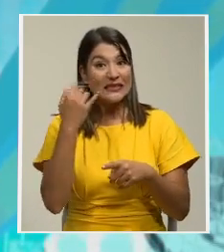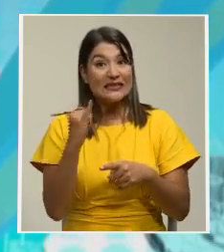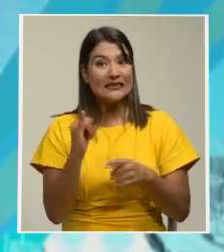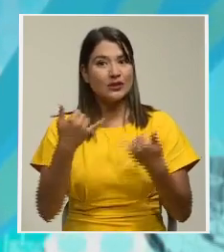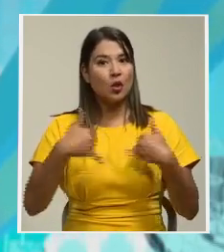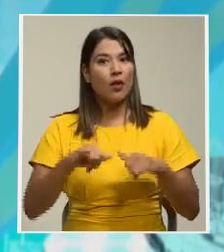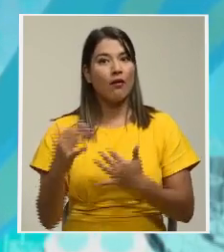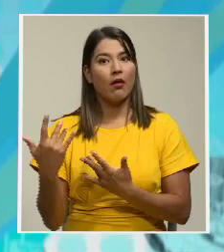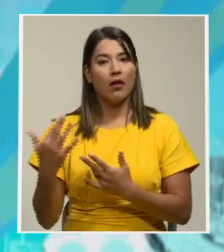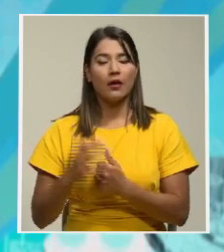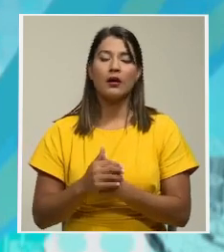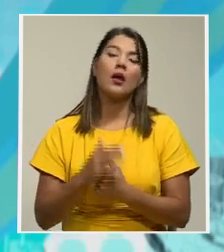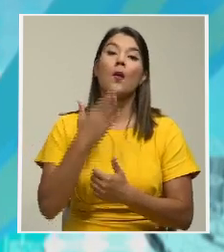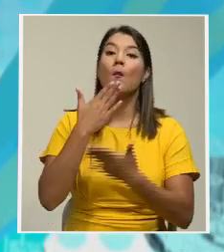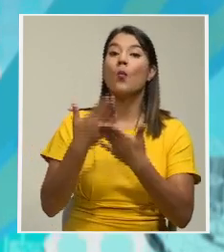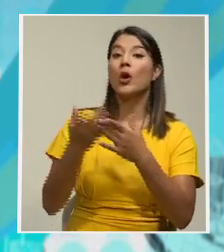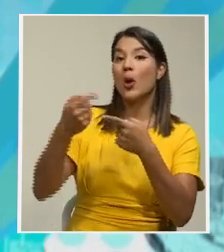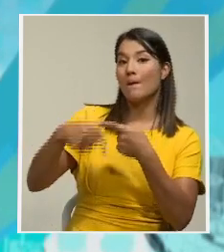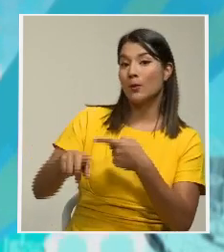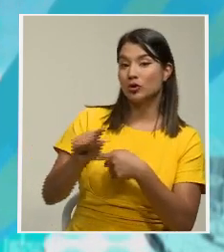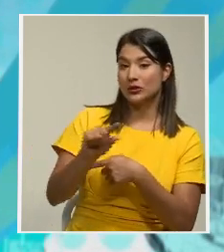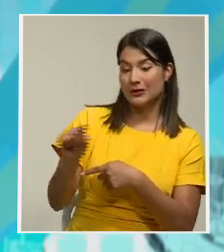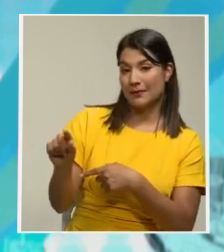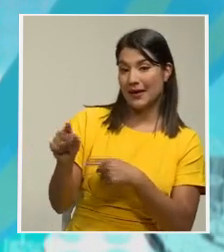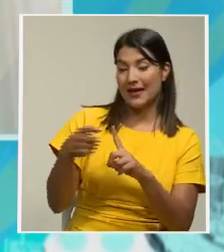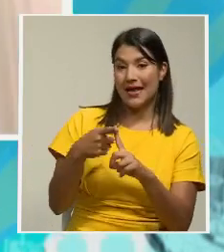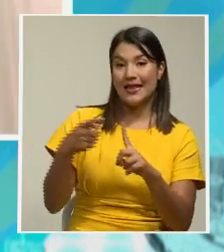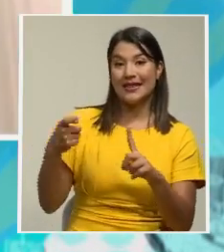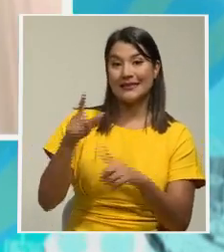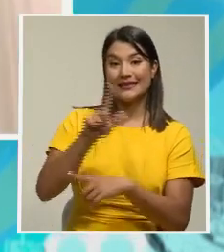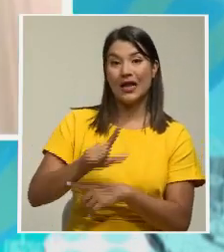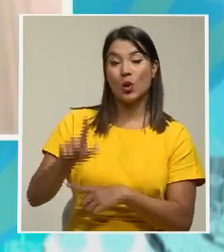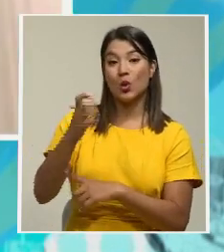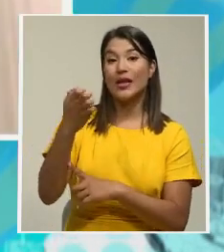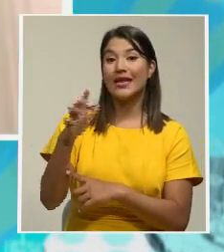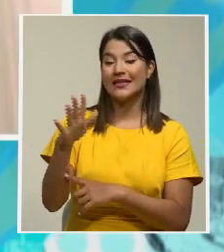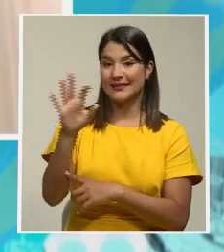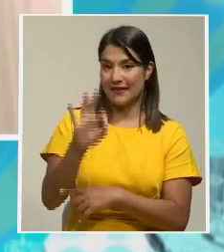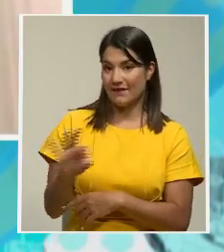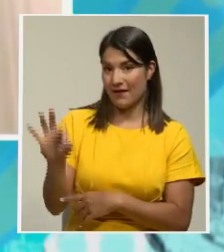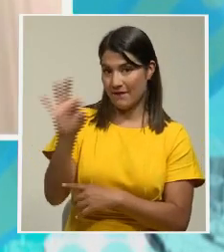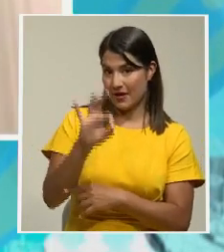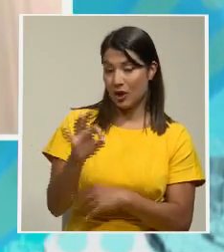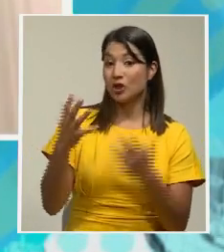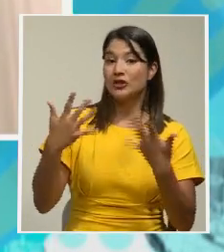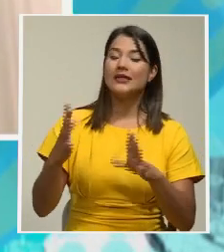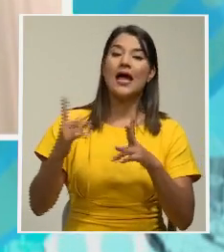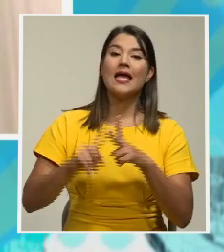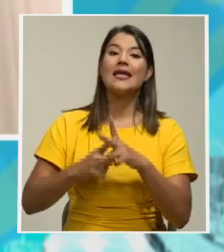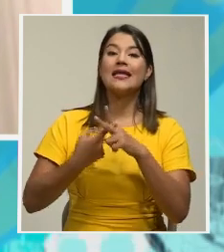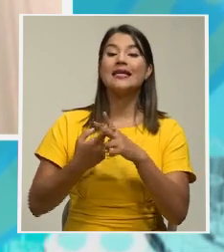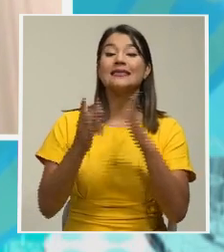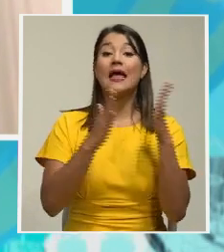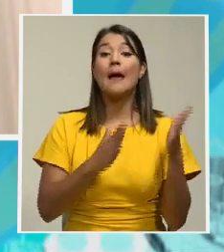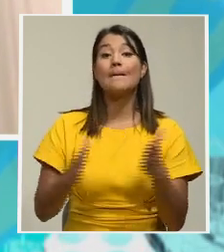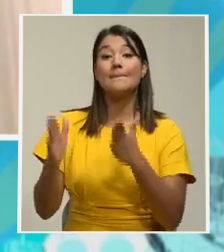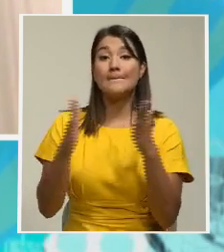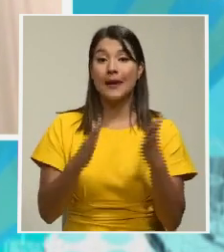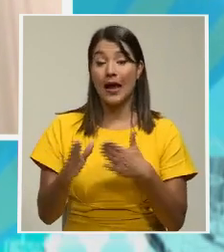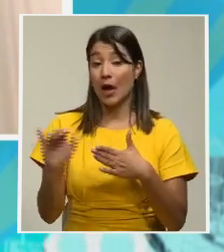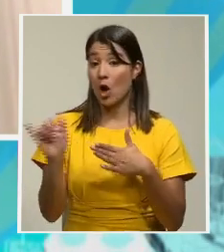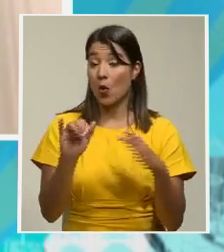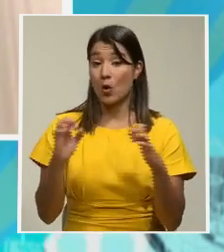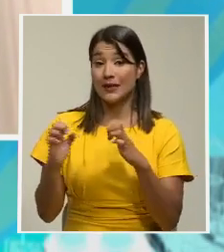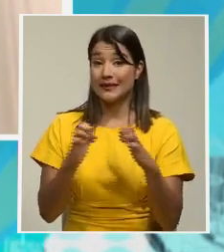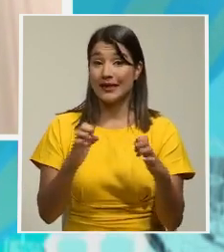Bueno, la próxima semana, a partir del lunes 15 de febrero, ¿verdad?, se está iniciando un plan estratégico